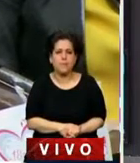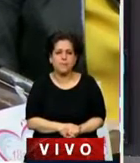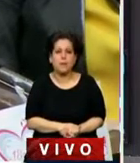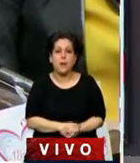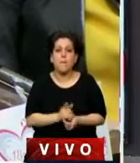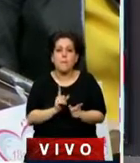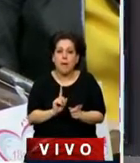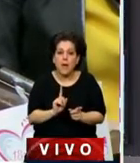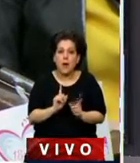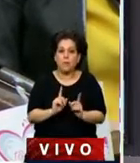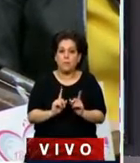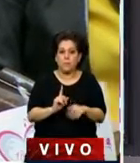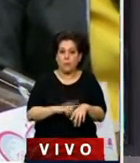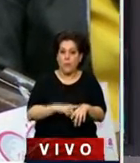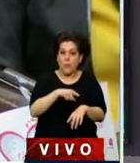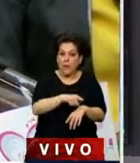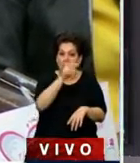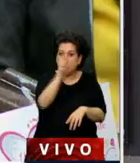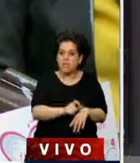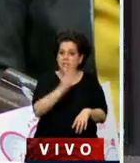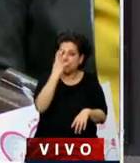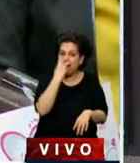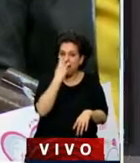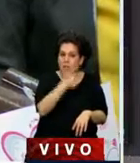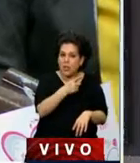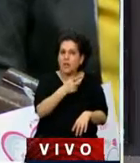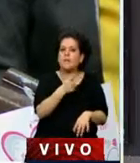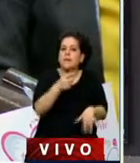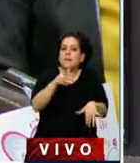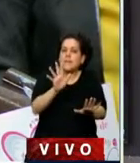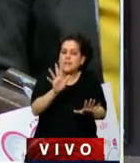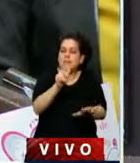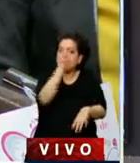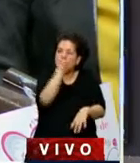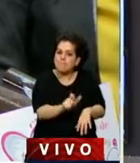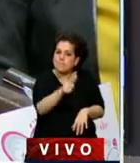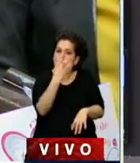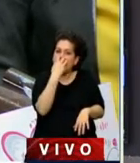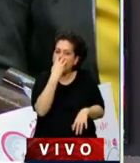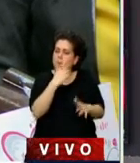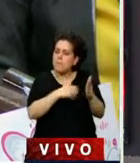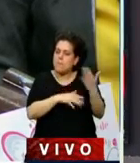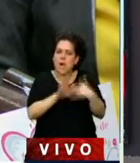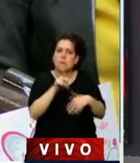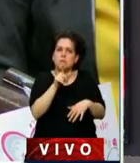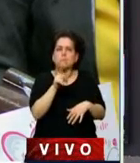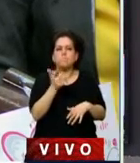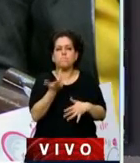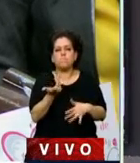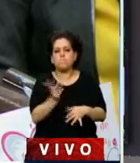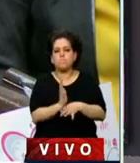59 mil millones a 85 mil, lo que tiene que ver el subsidio al transporte. Uh-huh.